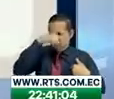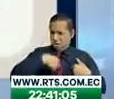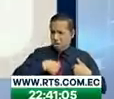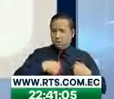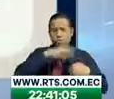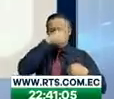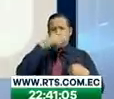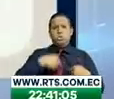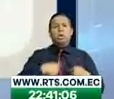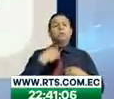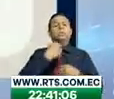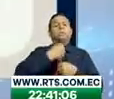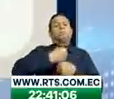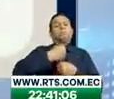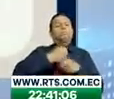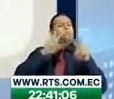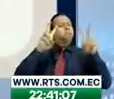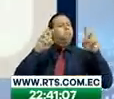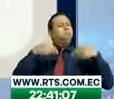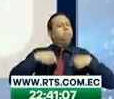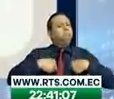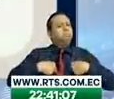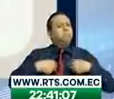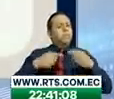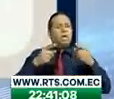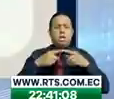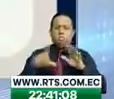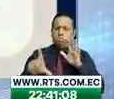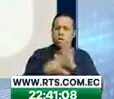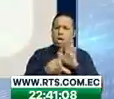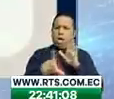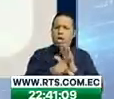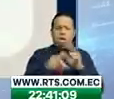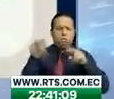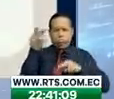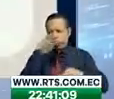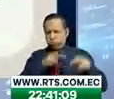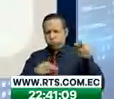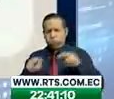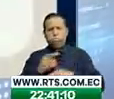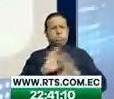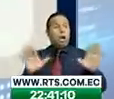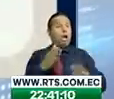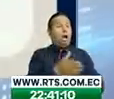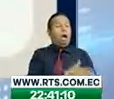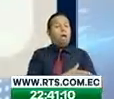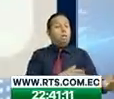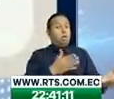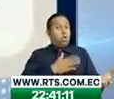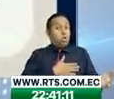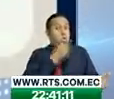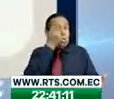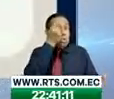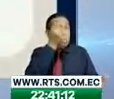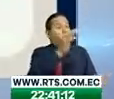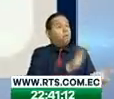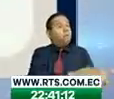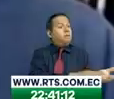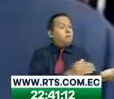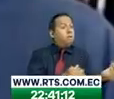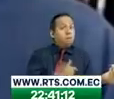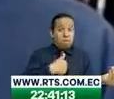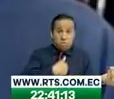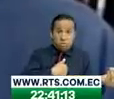Mi trabajo es exclusivamente el de legislar y fiscalizar. Jamás me han ofrecido ni he gestionado cargo público